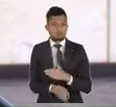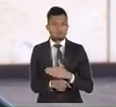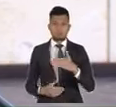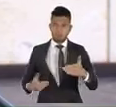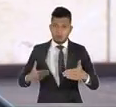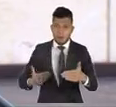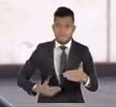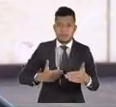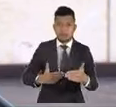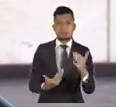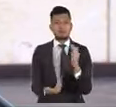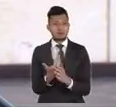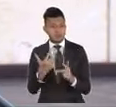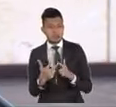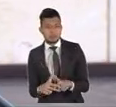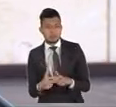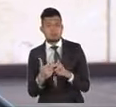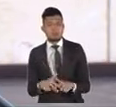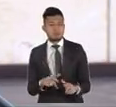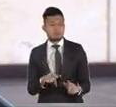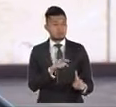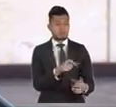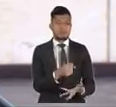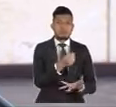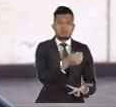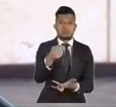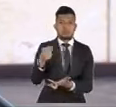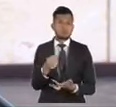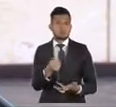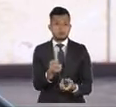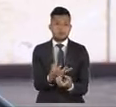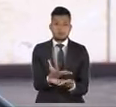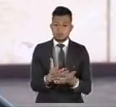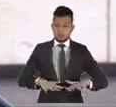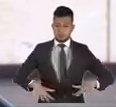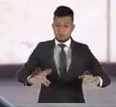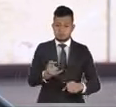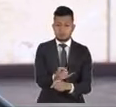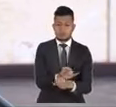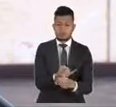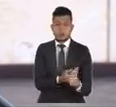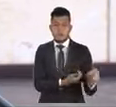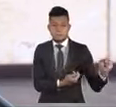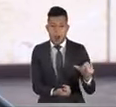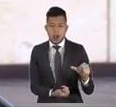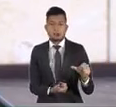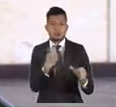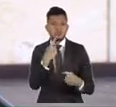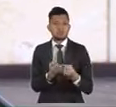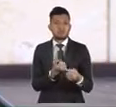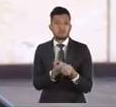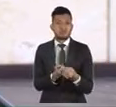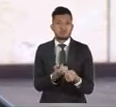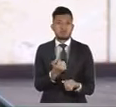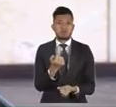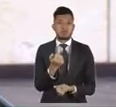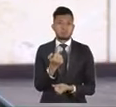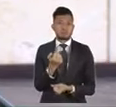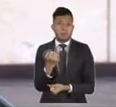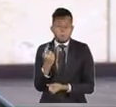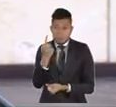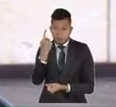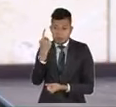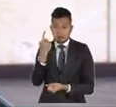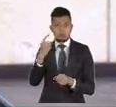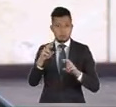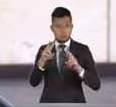de nuevos instrumentos que permitan financiar la infraestructura urbana, no solamente soporte de este primer anillo, sino también de los temas de